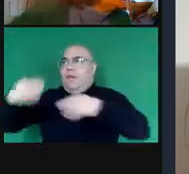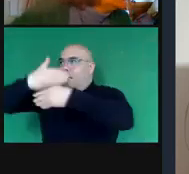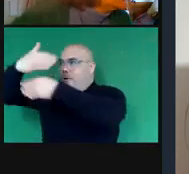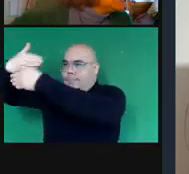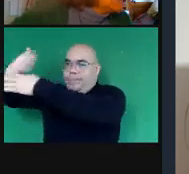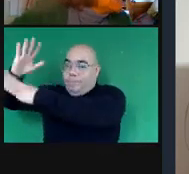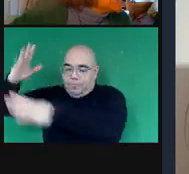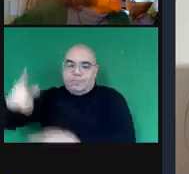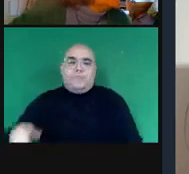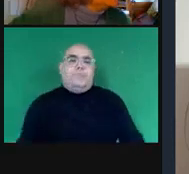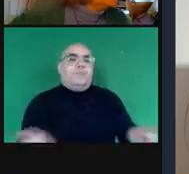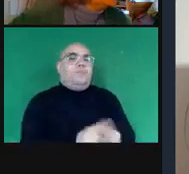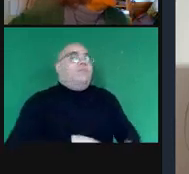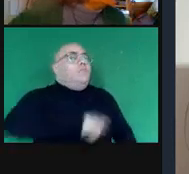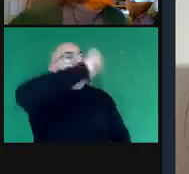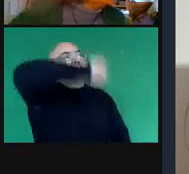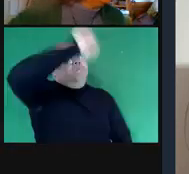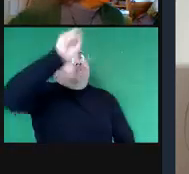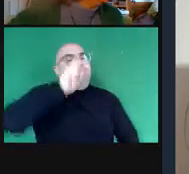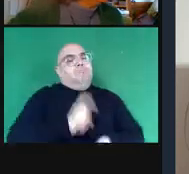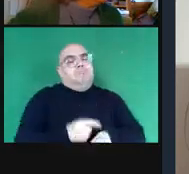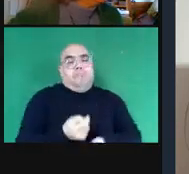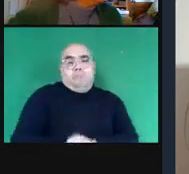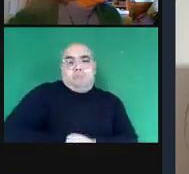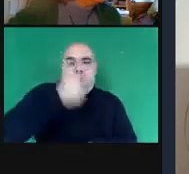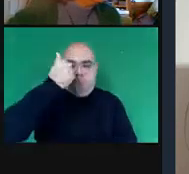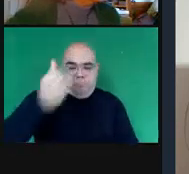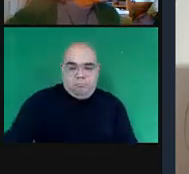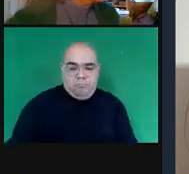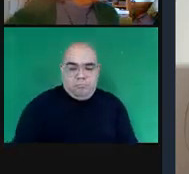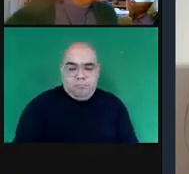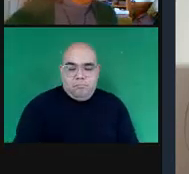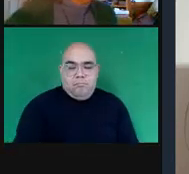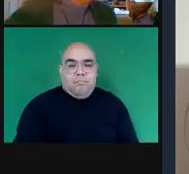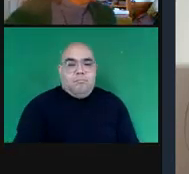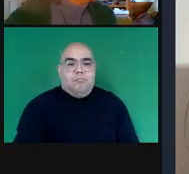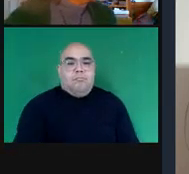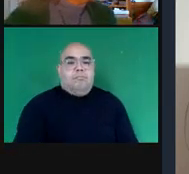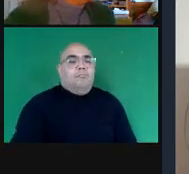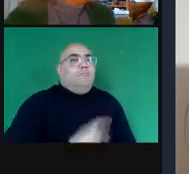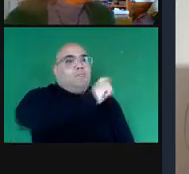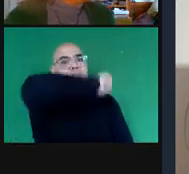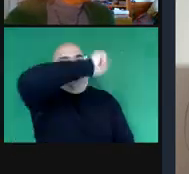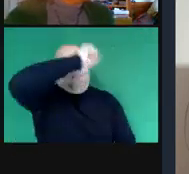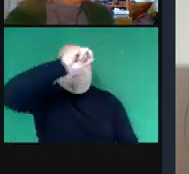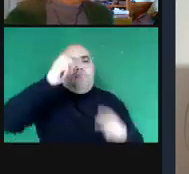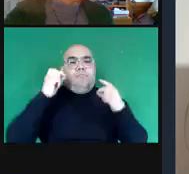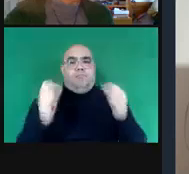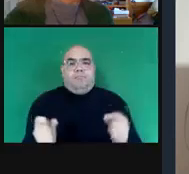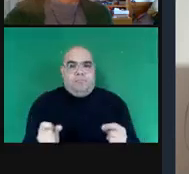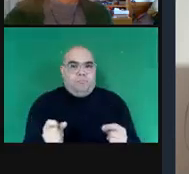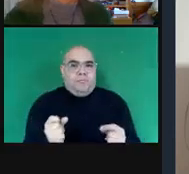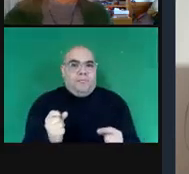un instante, muchas veces espontáneos, de la adrenalina de lo prohibido, de lo